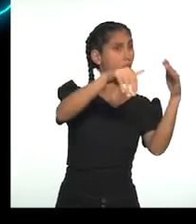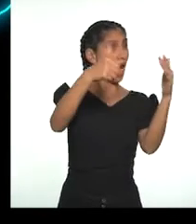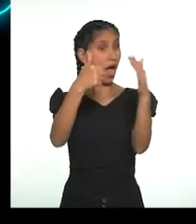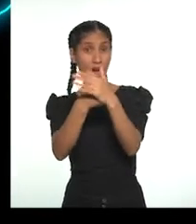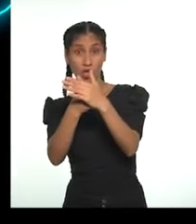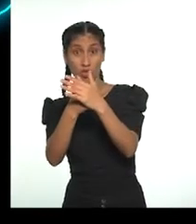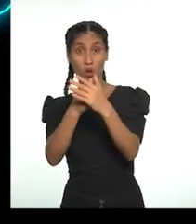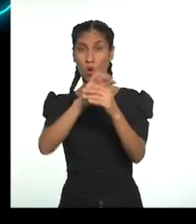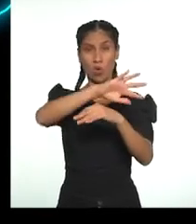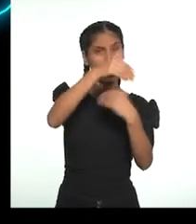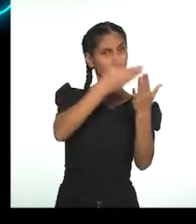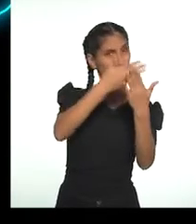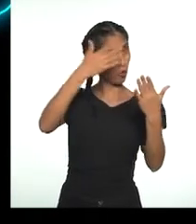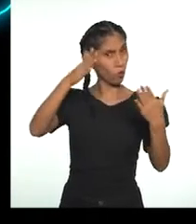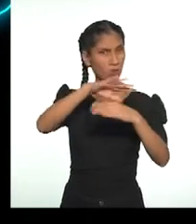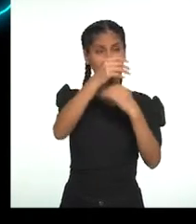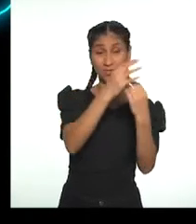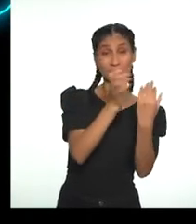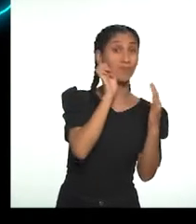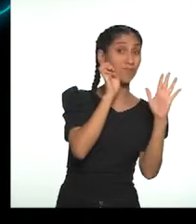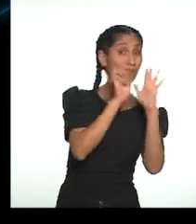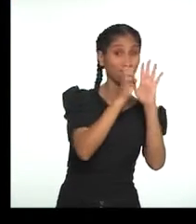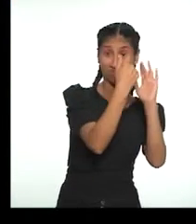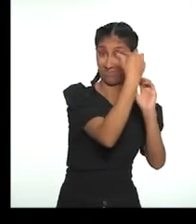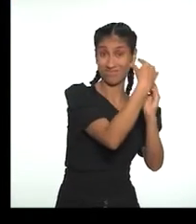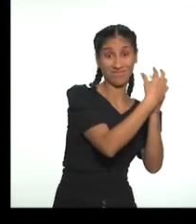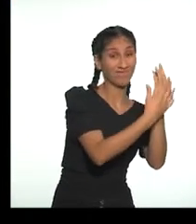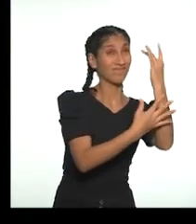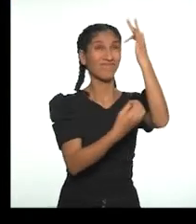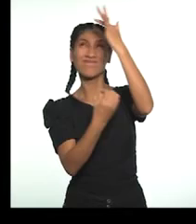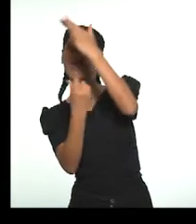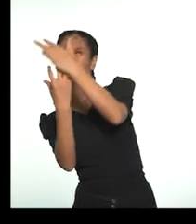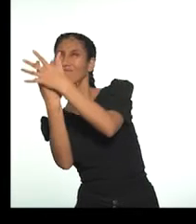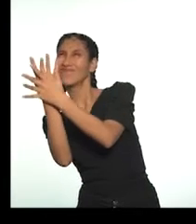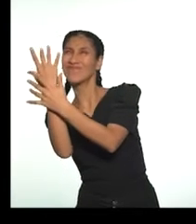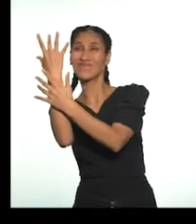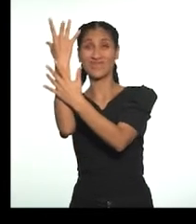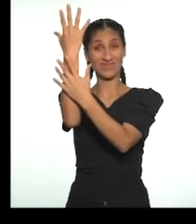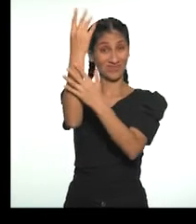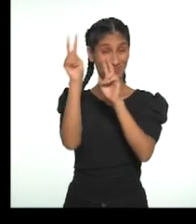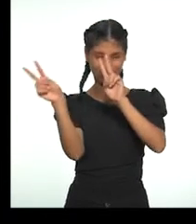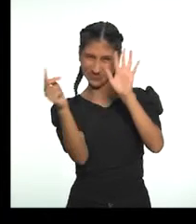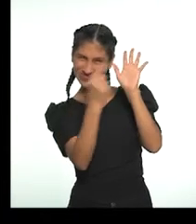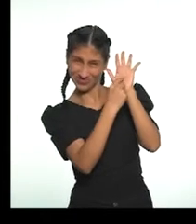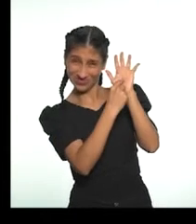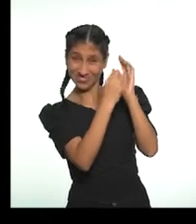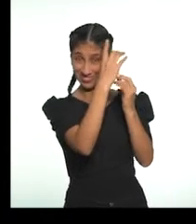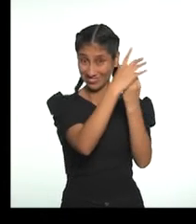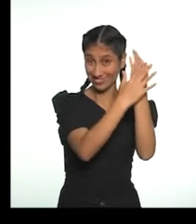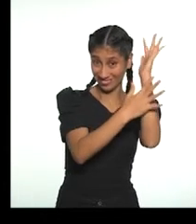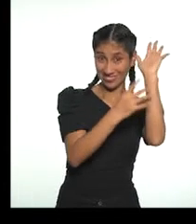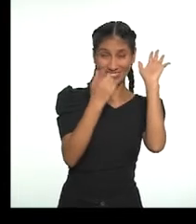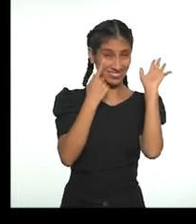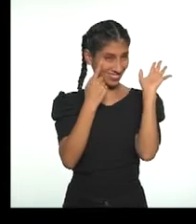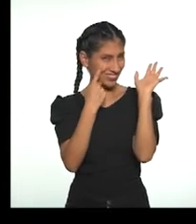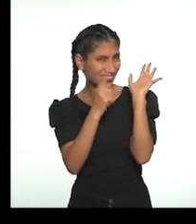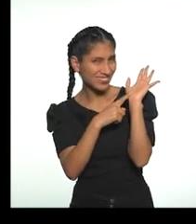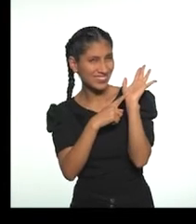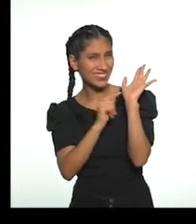todas las riquezas naturales de nuestra selva, entre ellas muchas maravillosas plantas. ¿Conocen estas